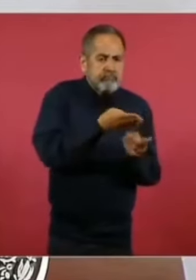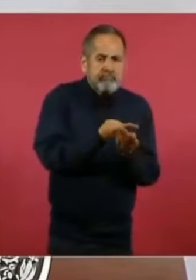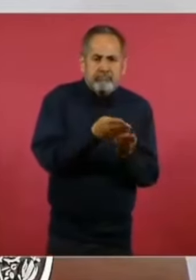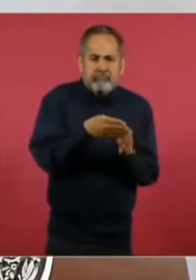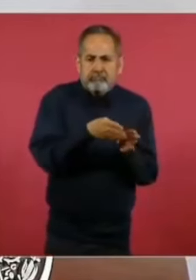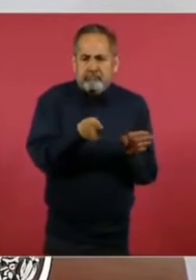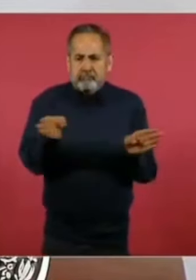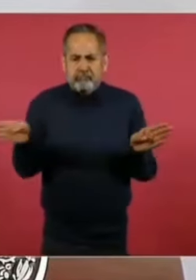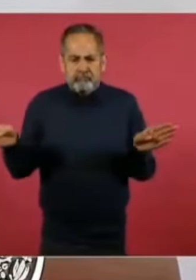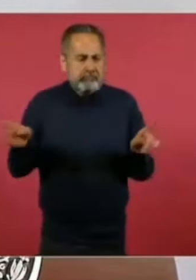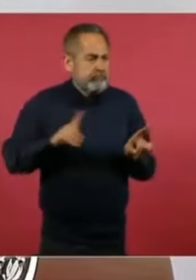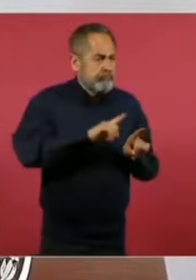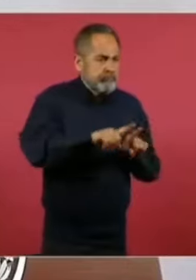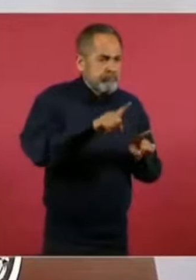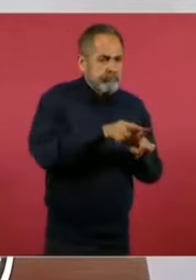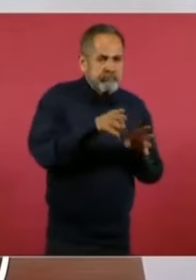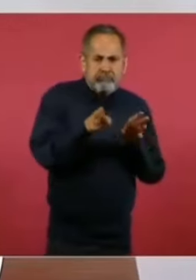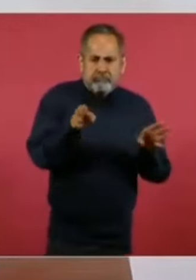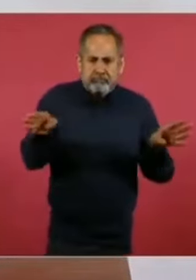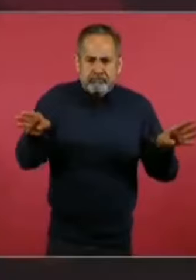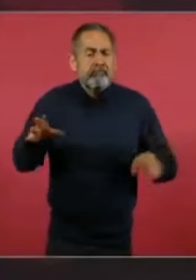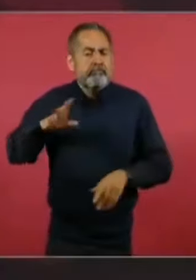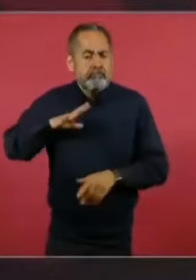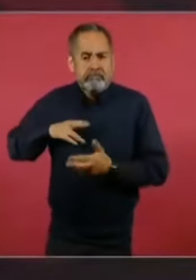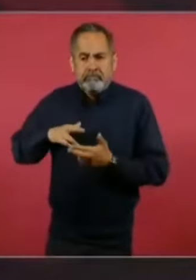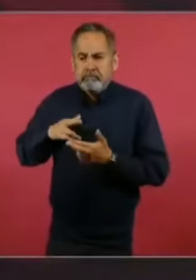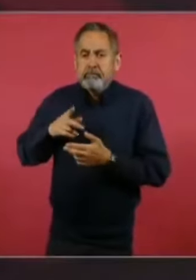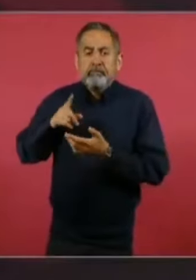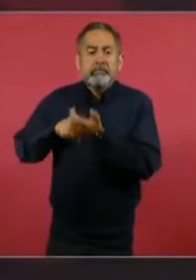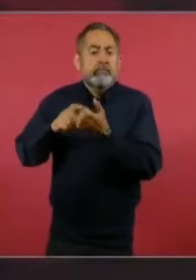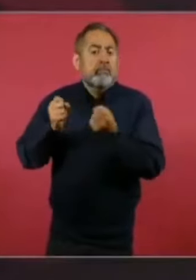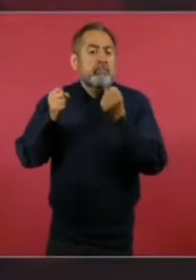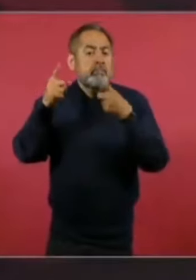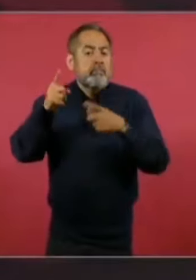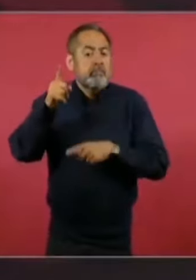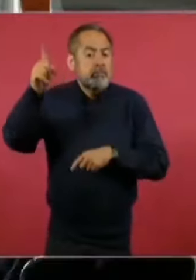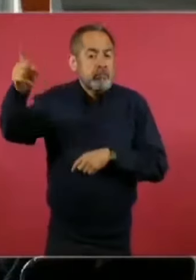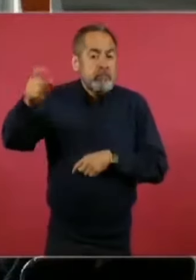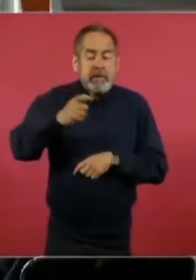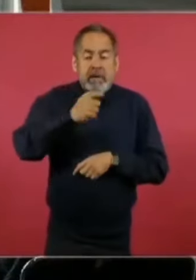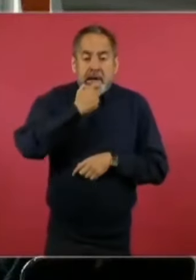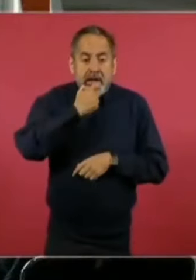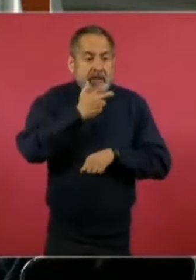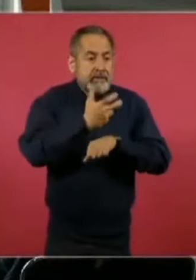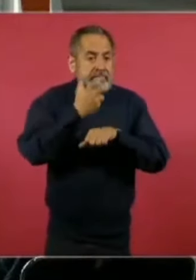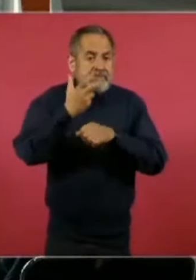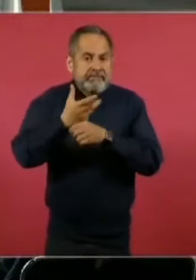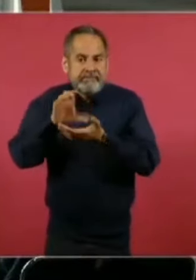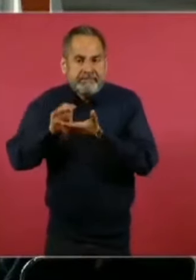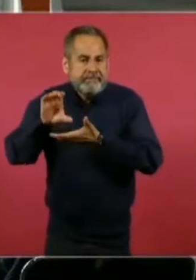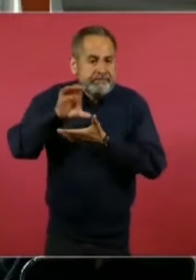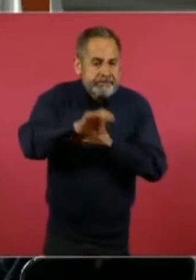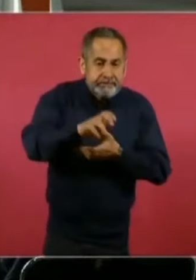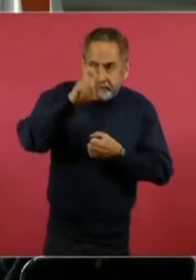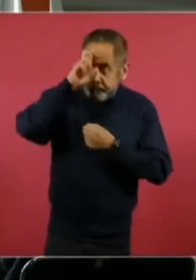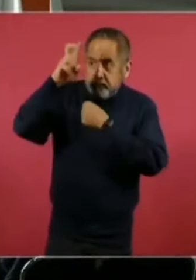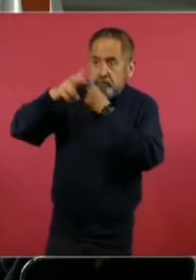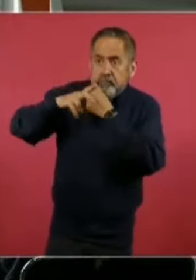comerciales. Había mucho capital británico, estadounidense, pero también mucho capital europeo.